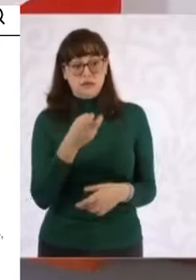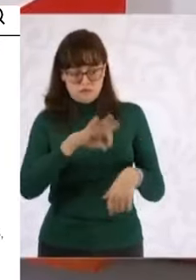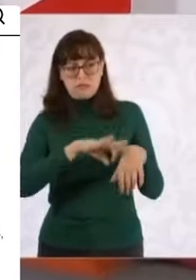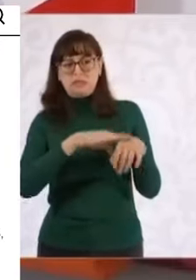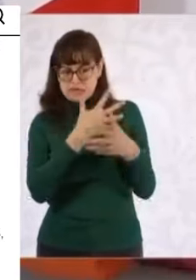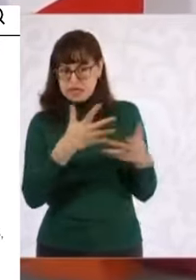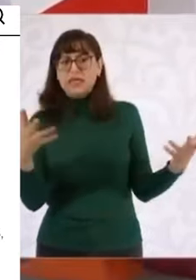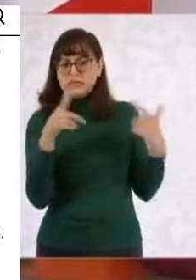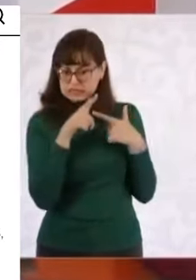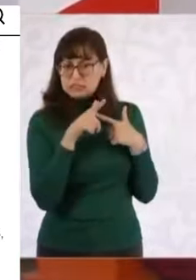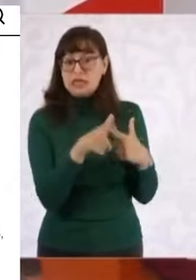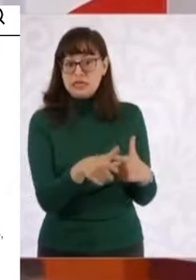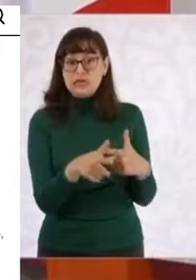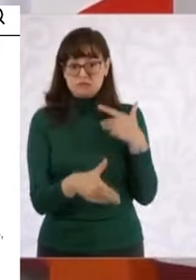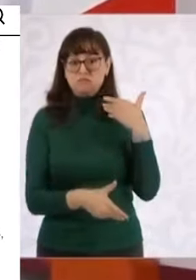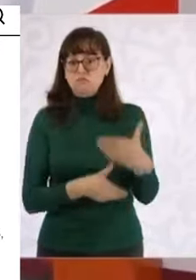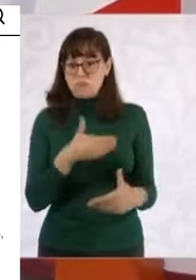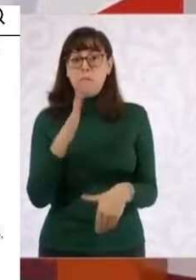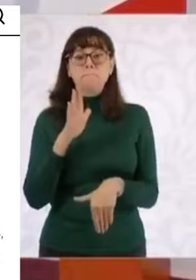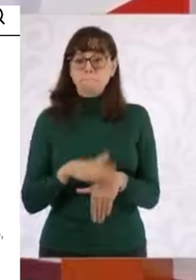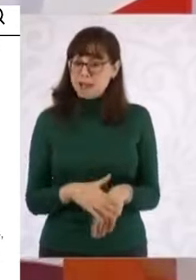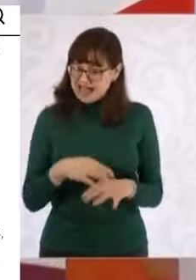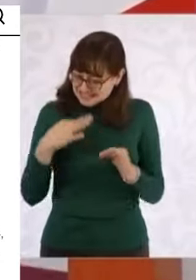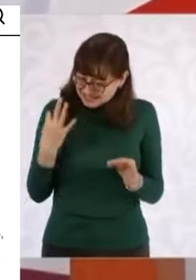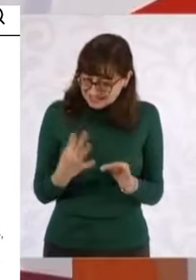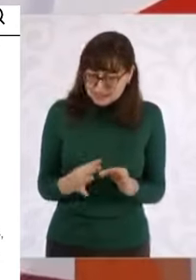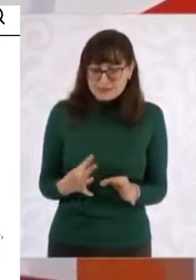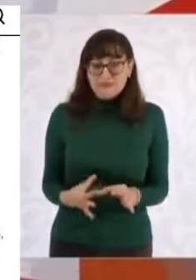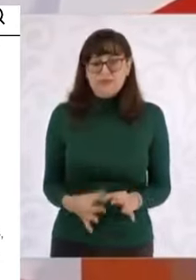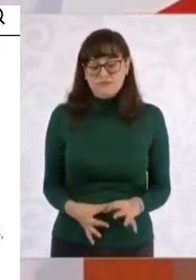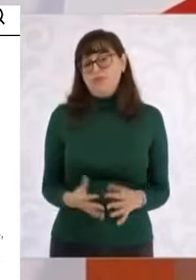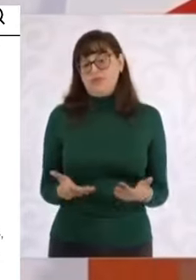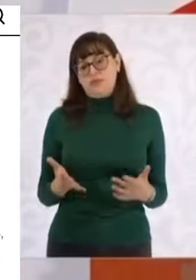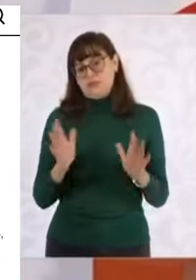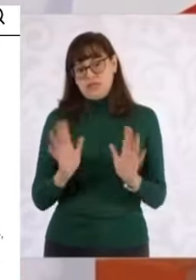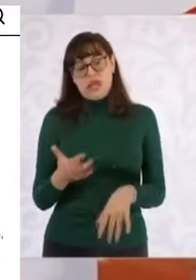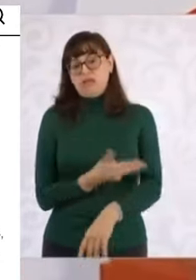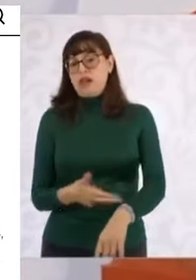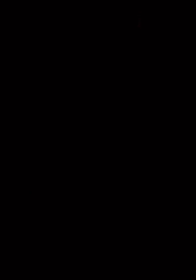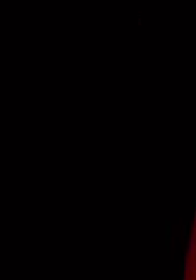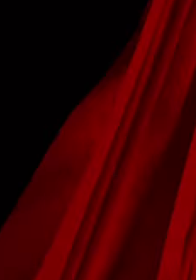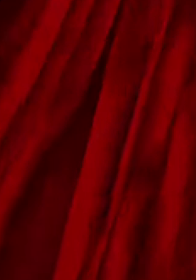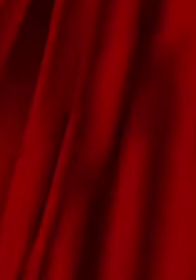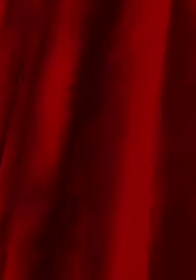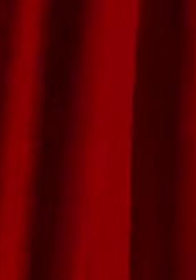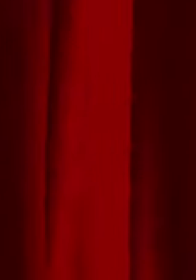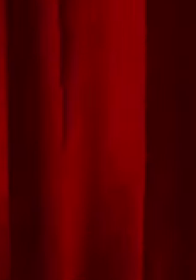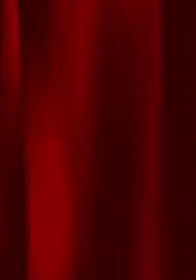medicamentos y va a ser todavía más eficiente porque vamos a entrar a un proceso de digitalización de trámites.